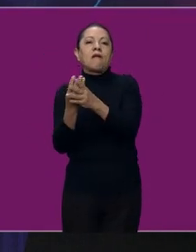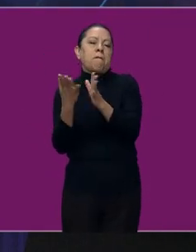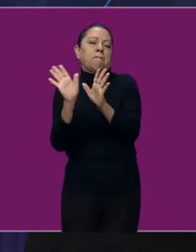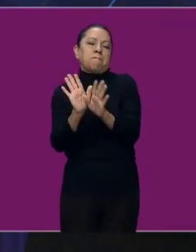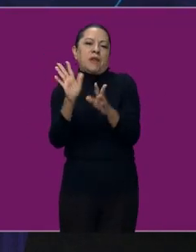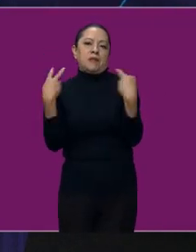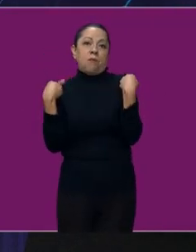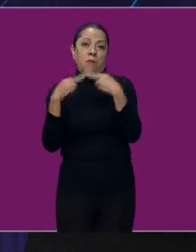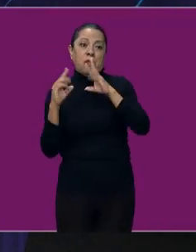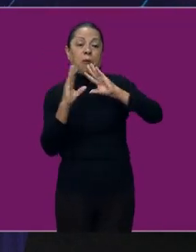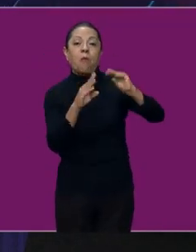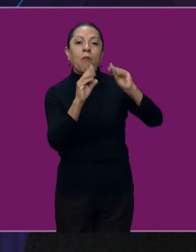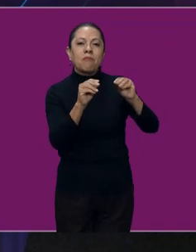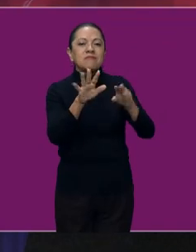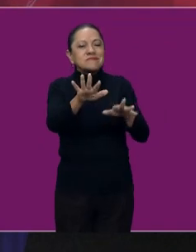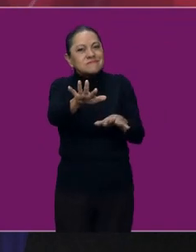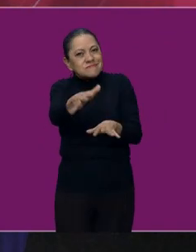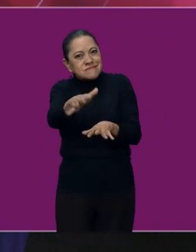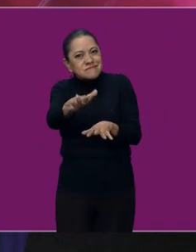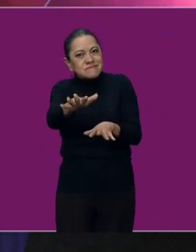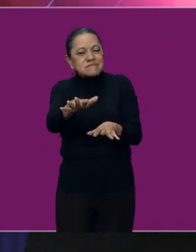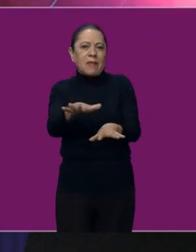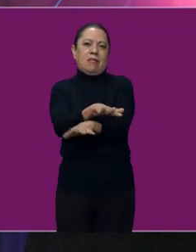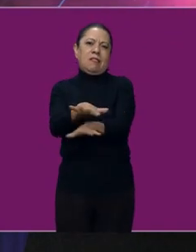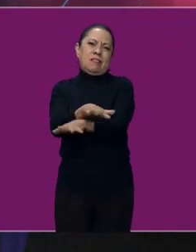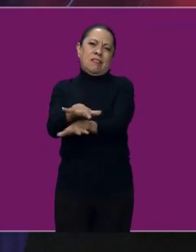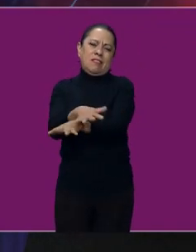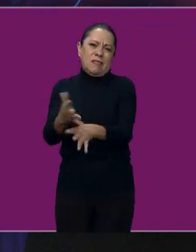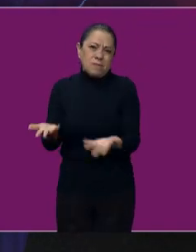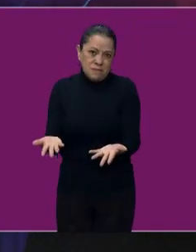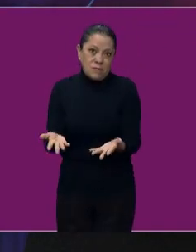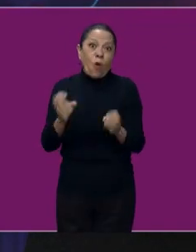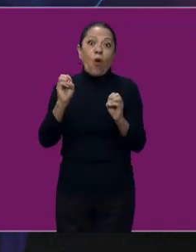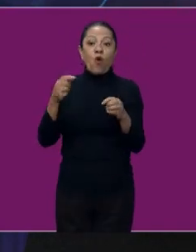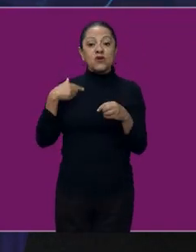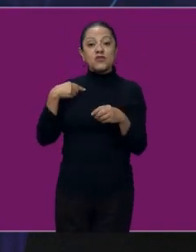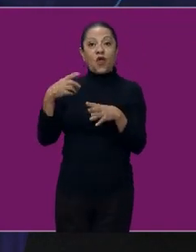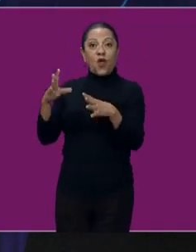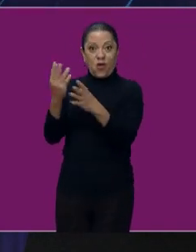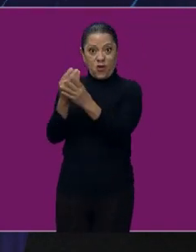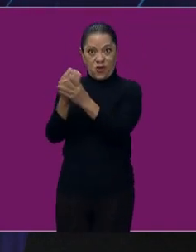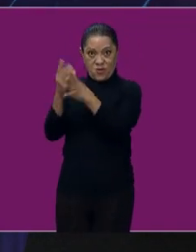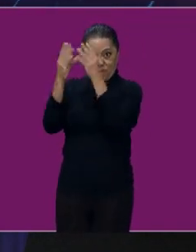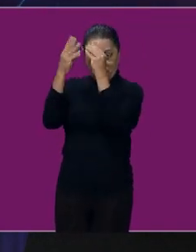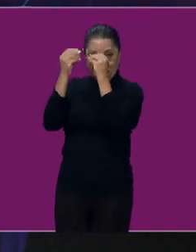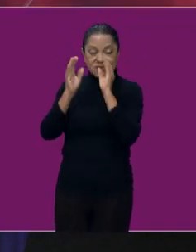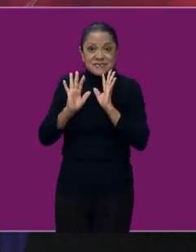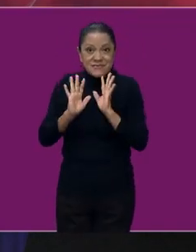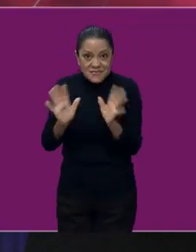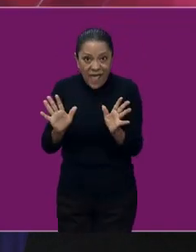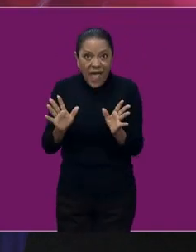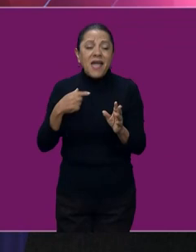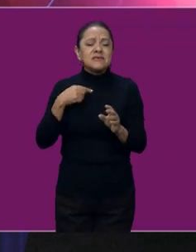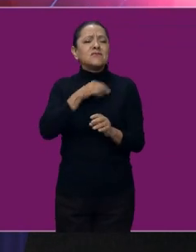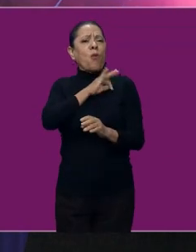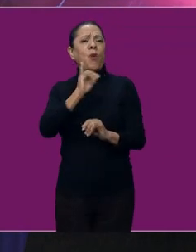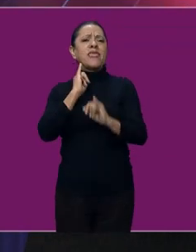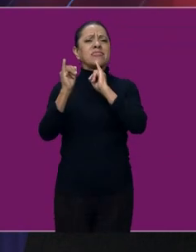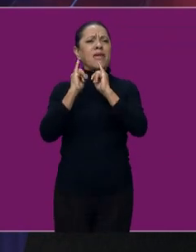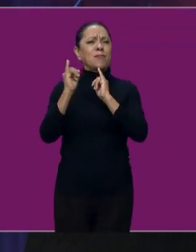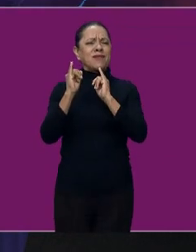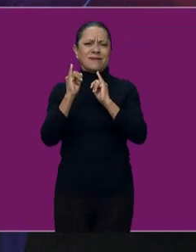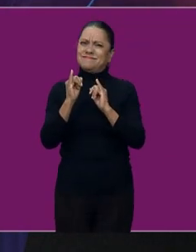señadas ya fui a un curso y ahora ya puedo ser intérprete pero saber señas no es ser intérprete para ser intérprete